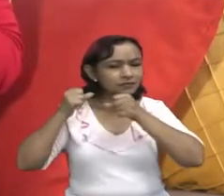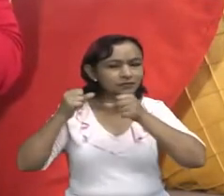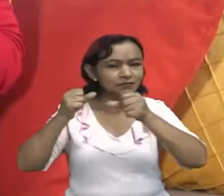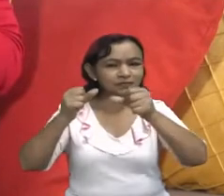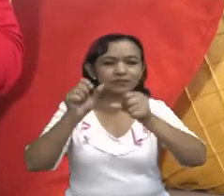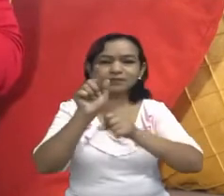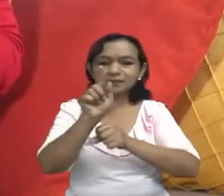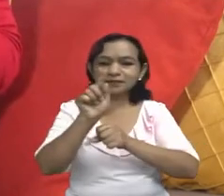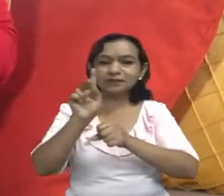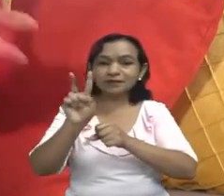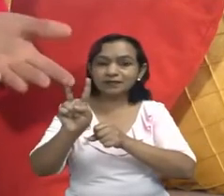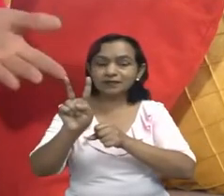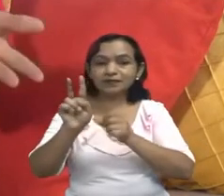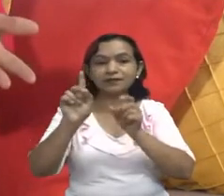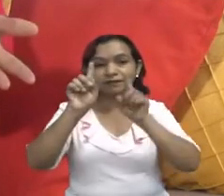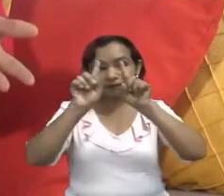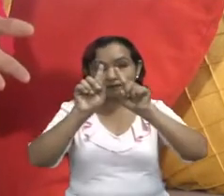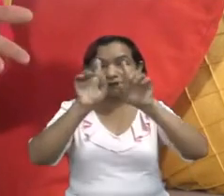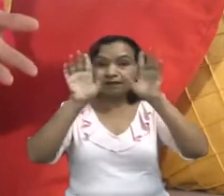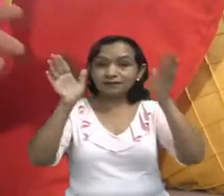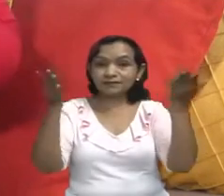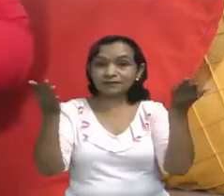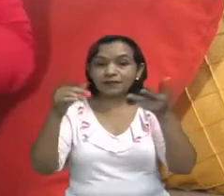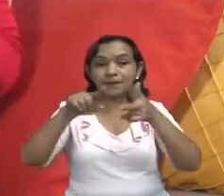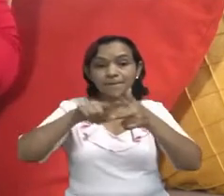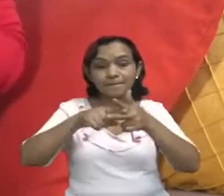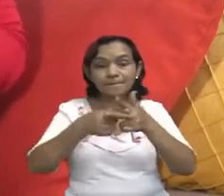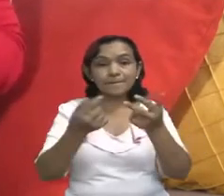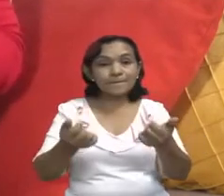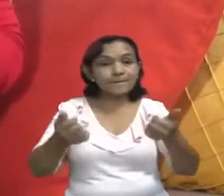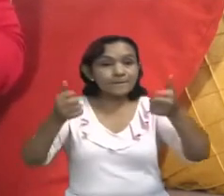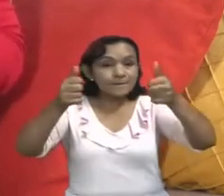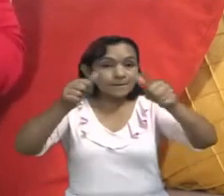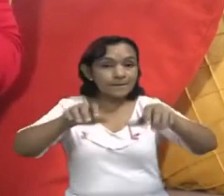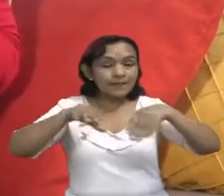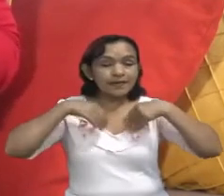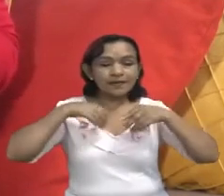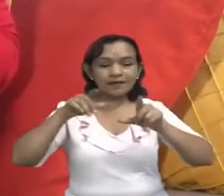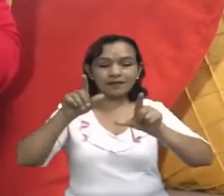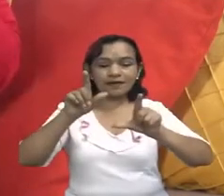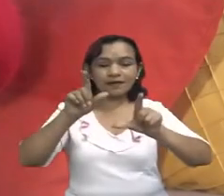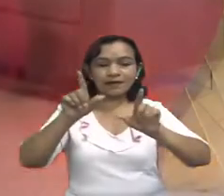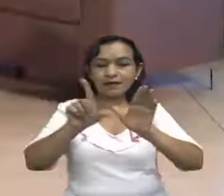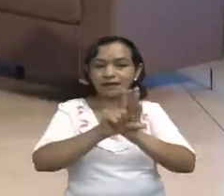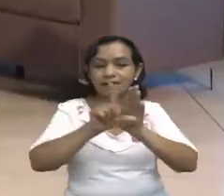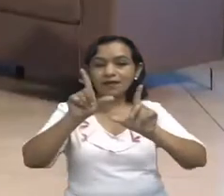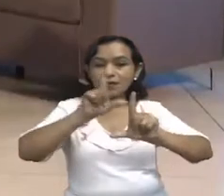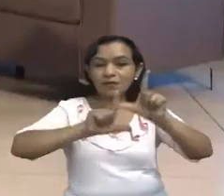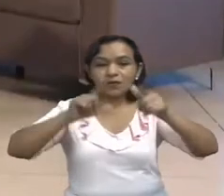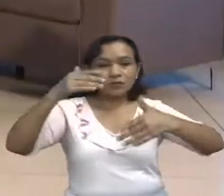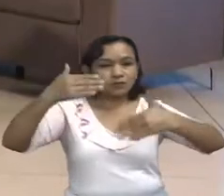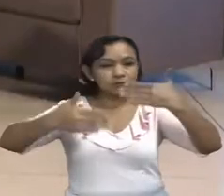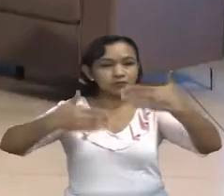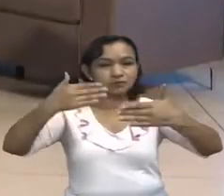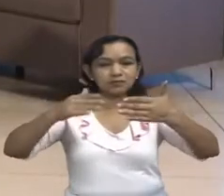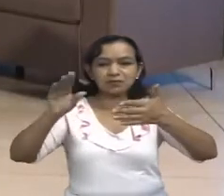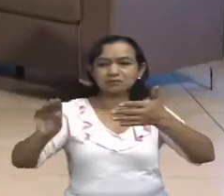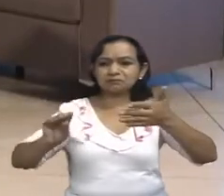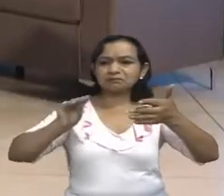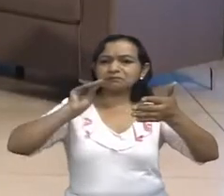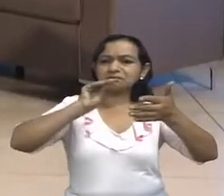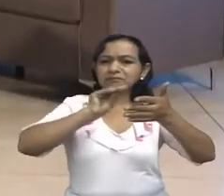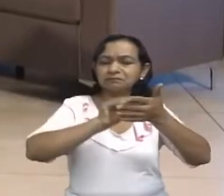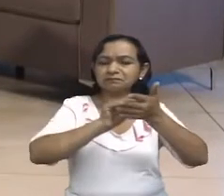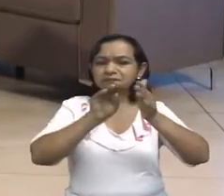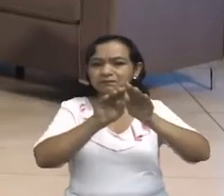canal parlamentario. Y que claro, a partir de que se aprobara la ley de lenguaje de señas, ellos tuvieron todavía mucha